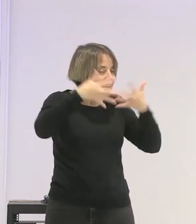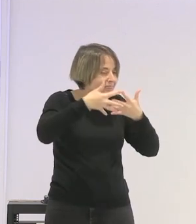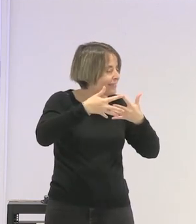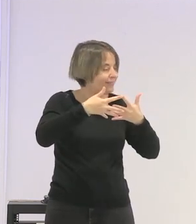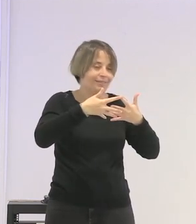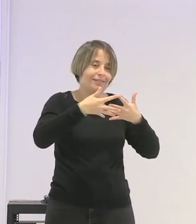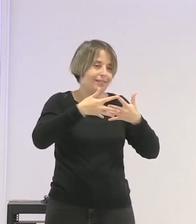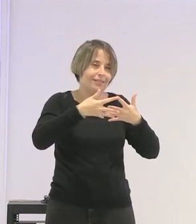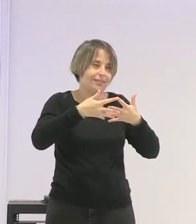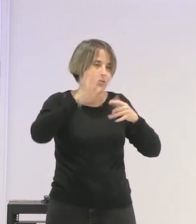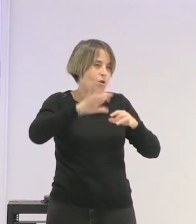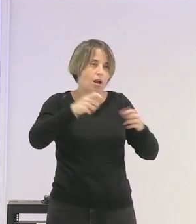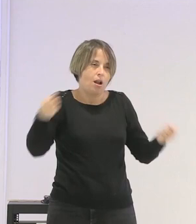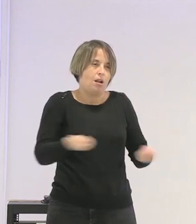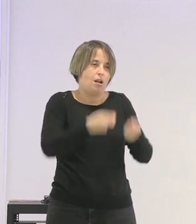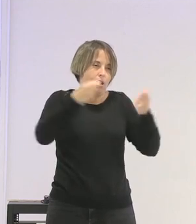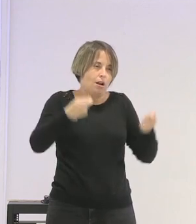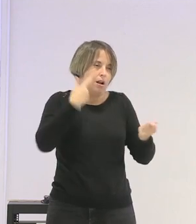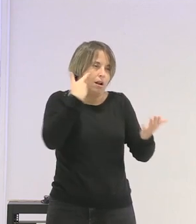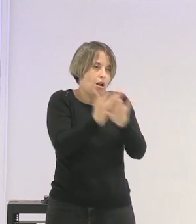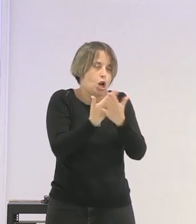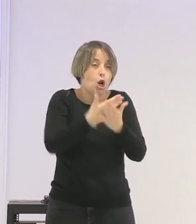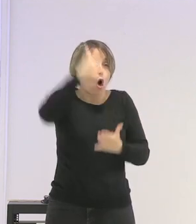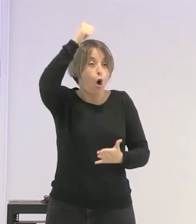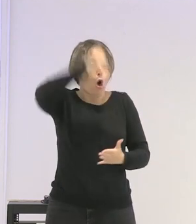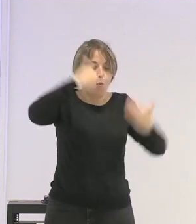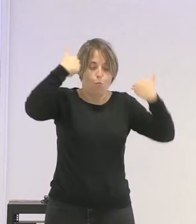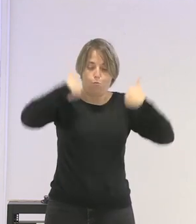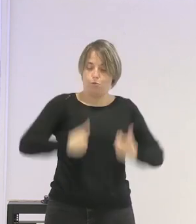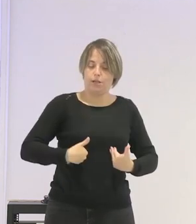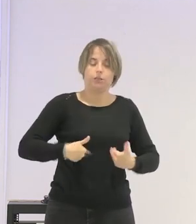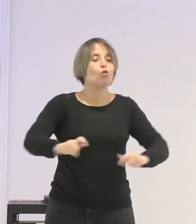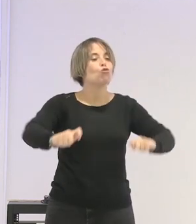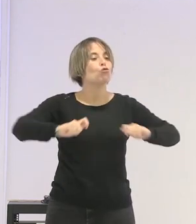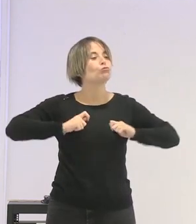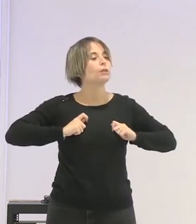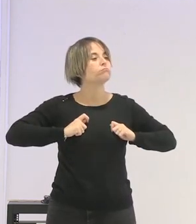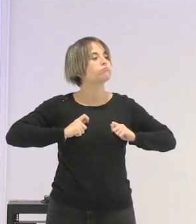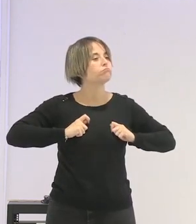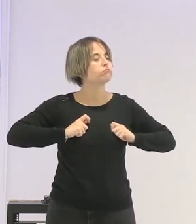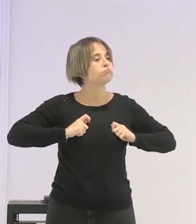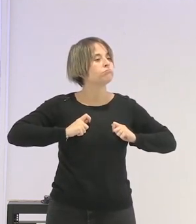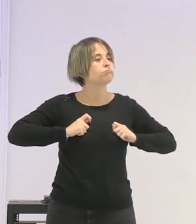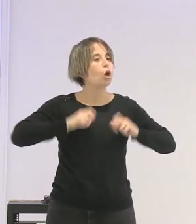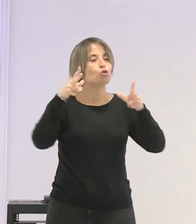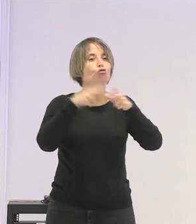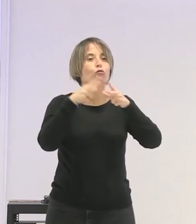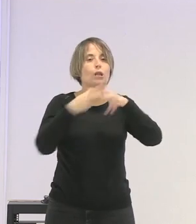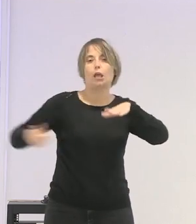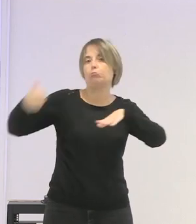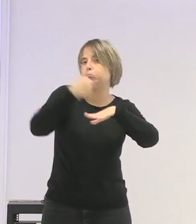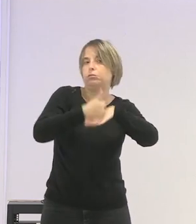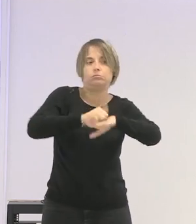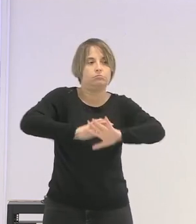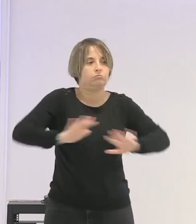que lo están gritando, ¿no? Están gritando, no, queremos ser hombres porque es lo que nos da un sentido, un lugar en la sociedad, ¿no? Y